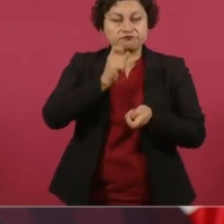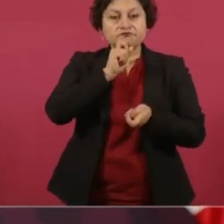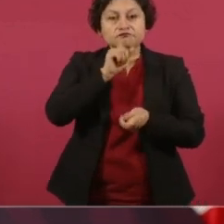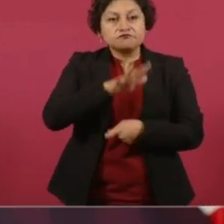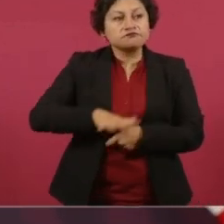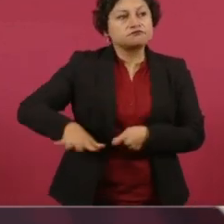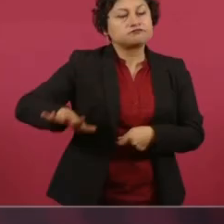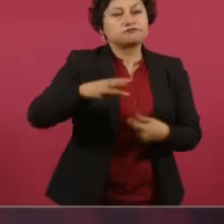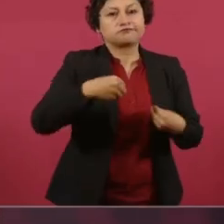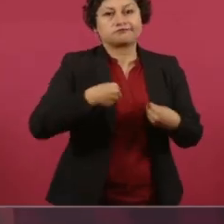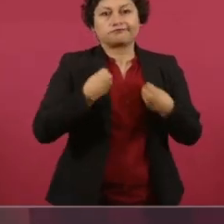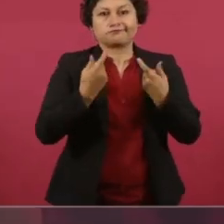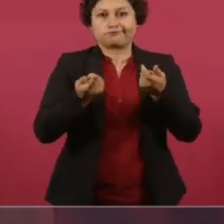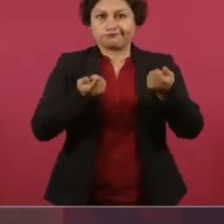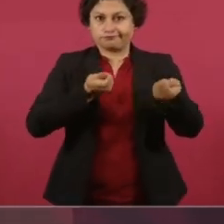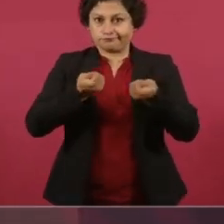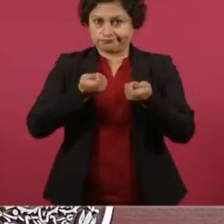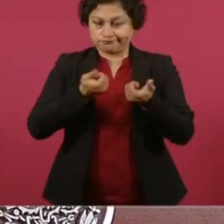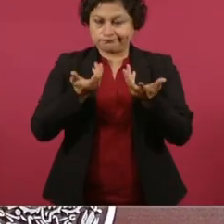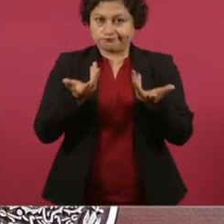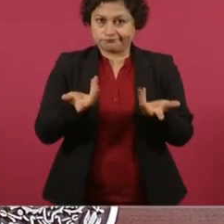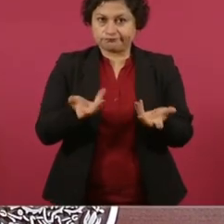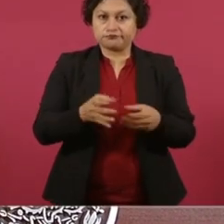mucho a los